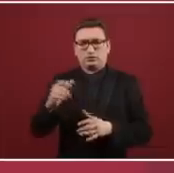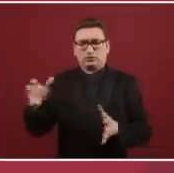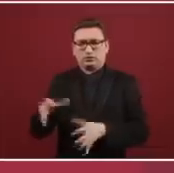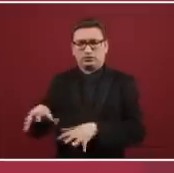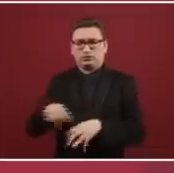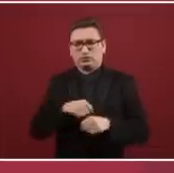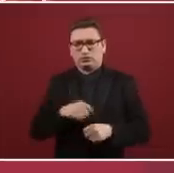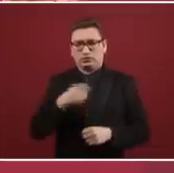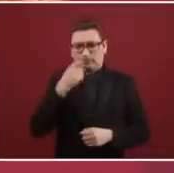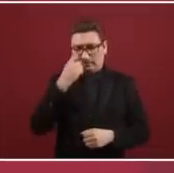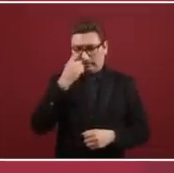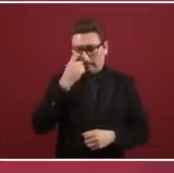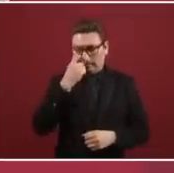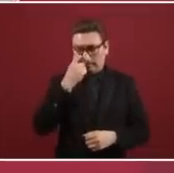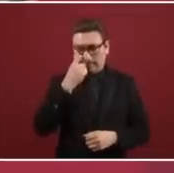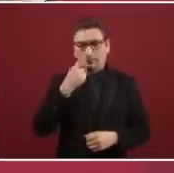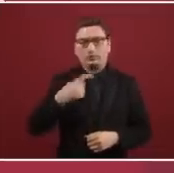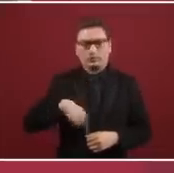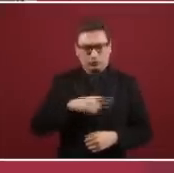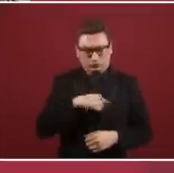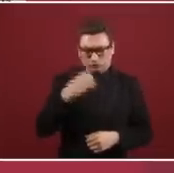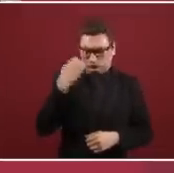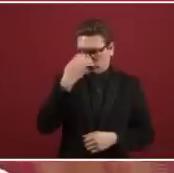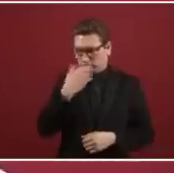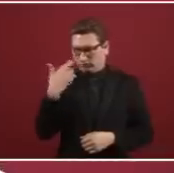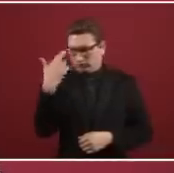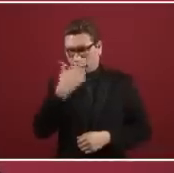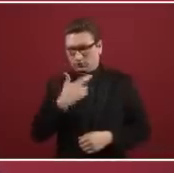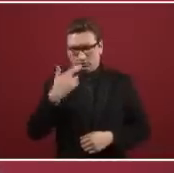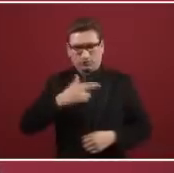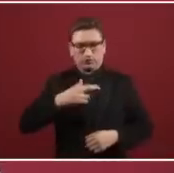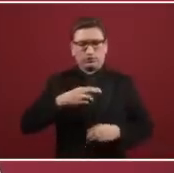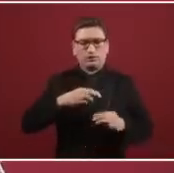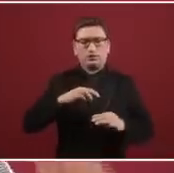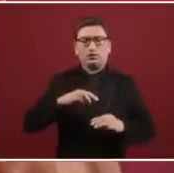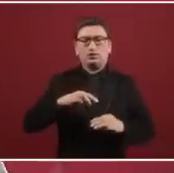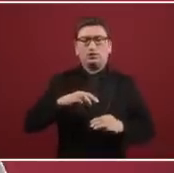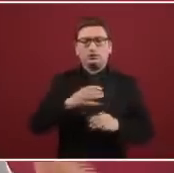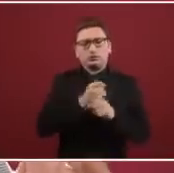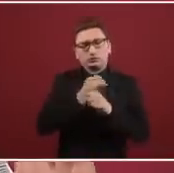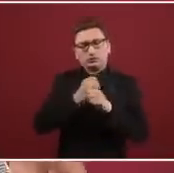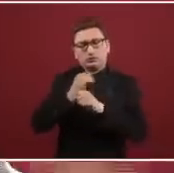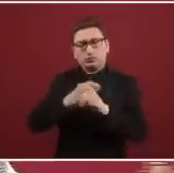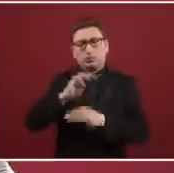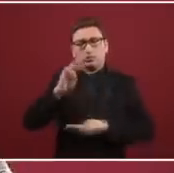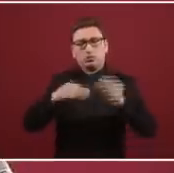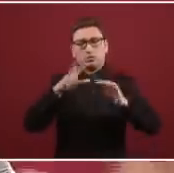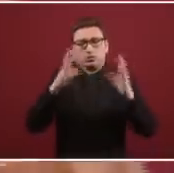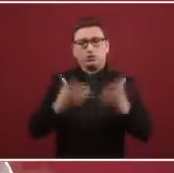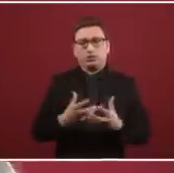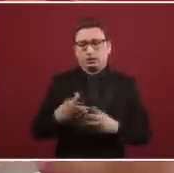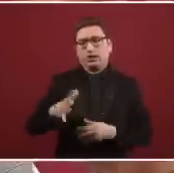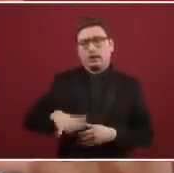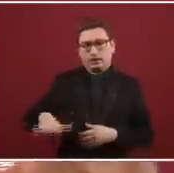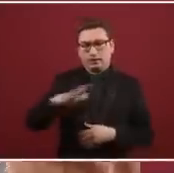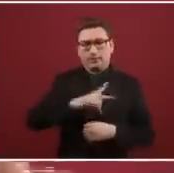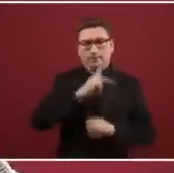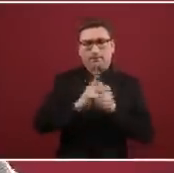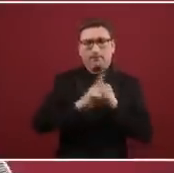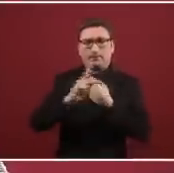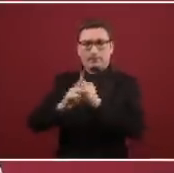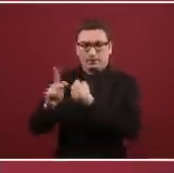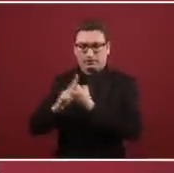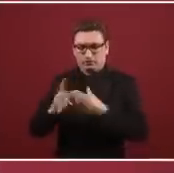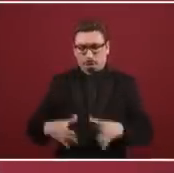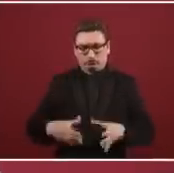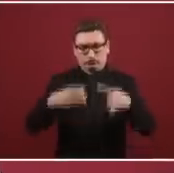y medianos. Hemos hecho un análisis en el mercado a nivel mundial y en todos los países en los cuales hay